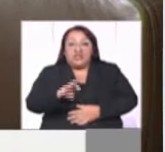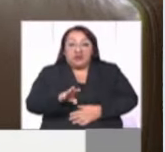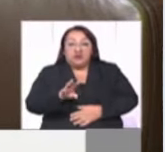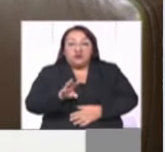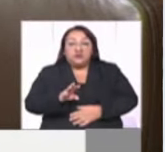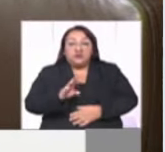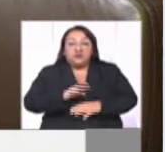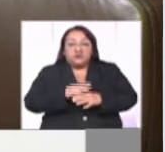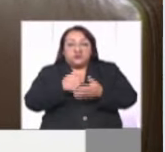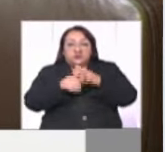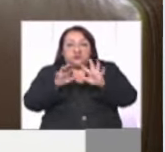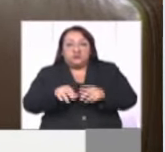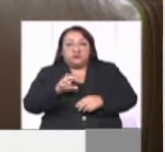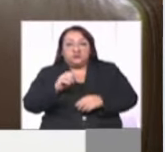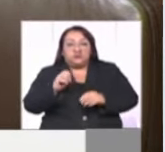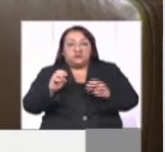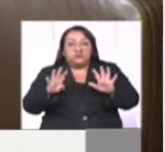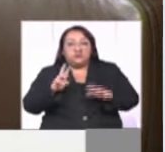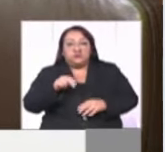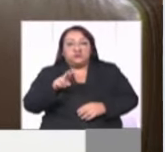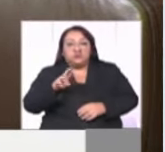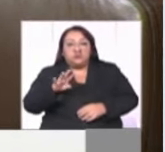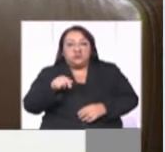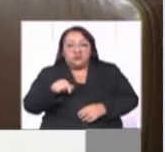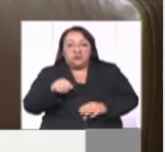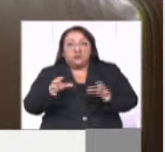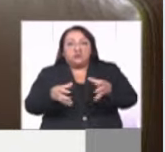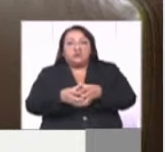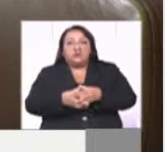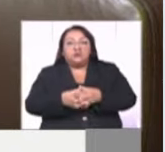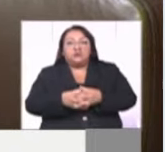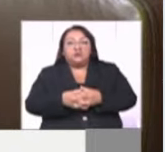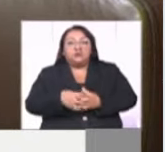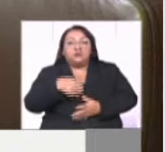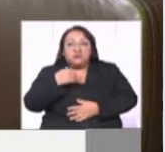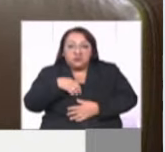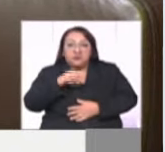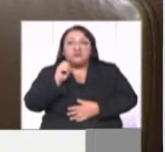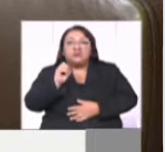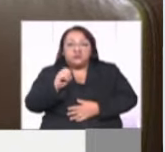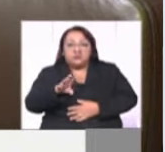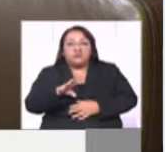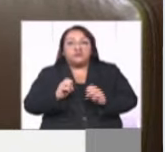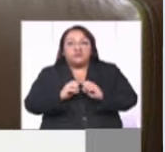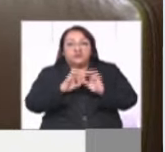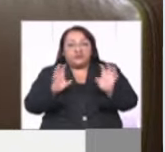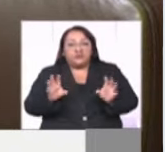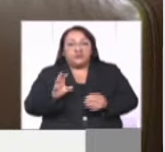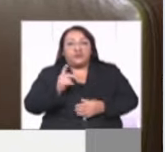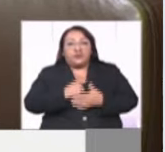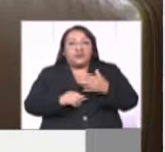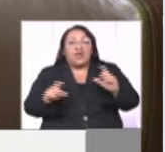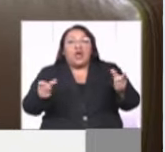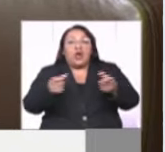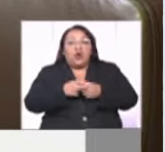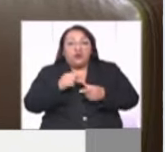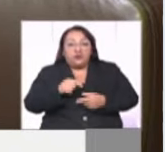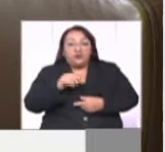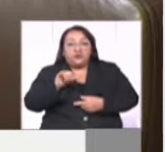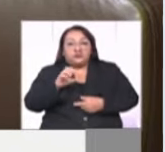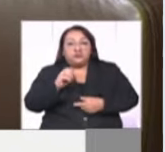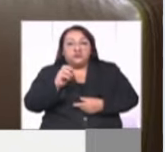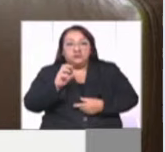atención a un oficio 009-2024 de este sector, ha dicho también de manera clara que la comisión de